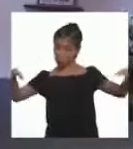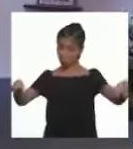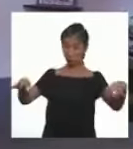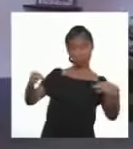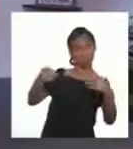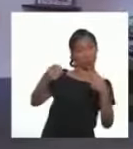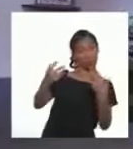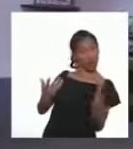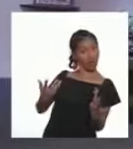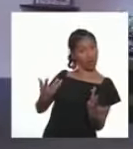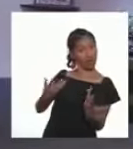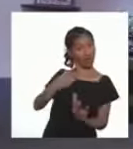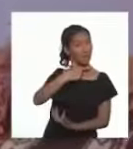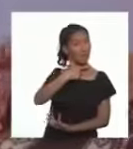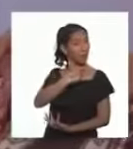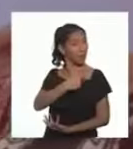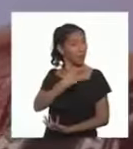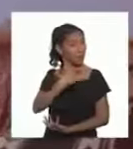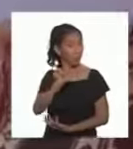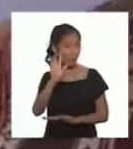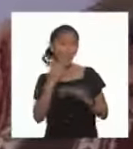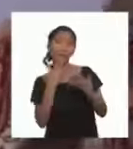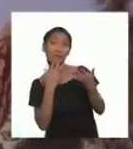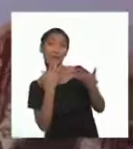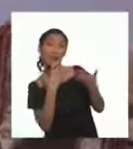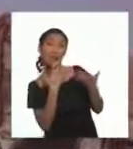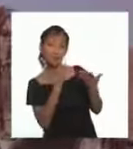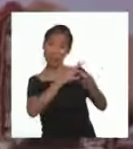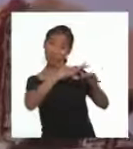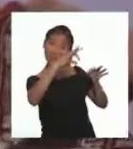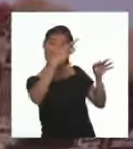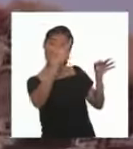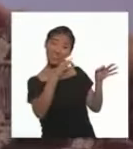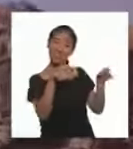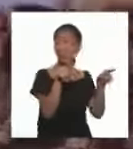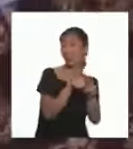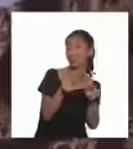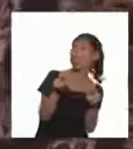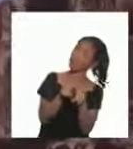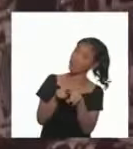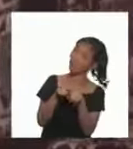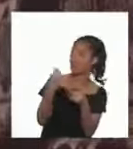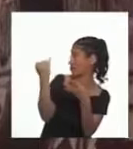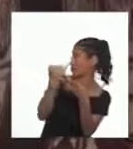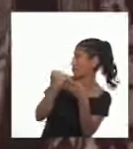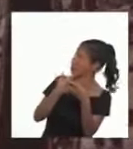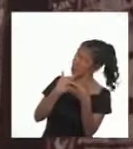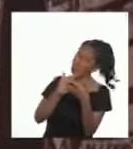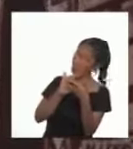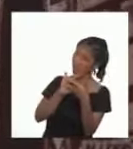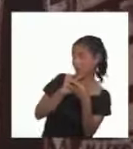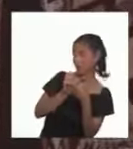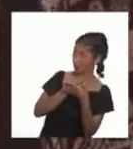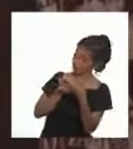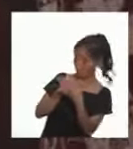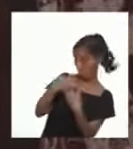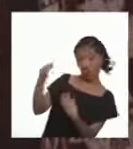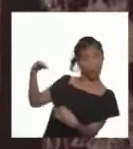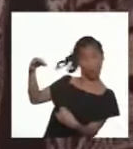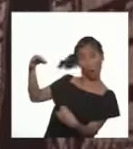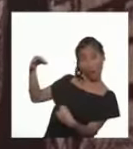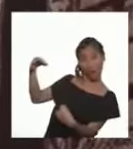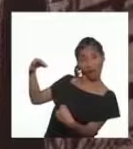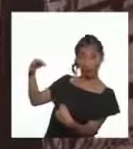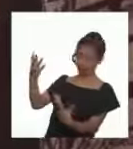¡Wow! ¡Me gustan sus colores! ¡Y también tiene dibujos! Uh-huh. A ver.